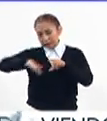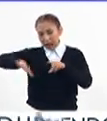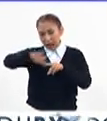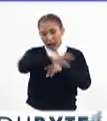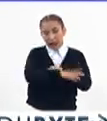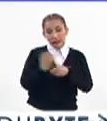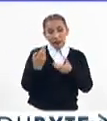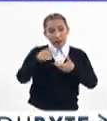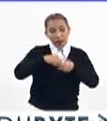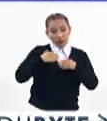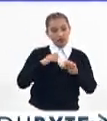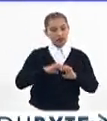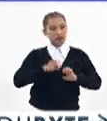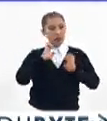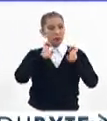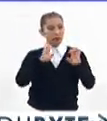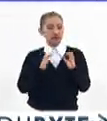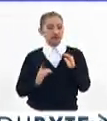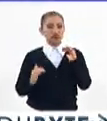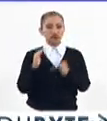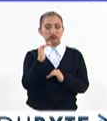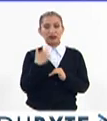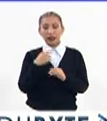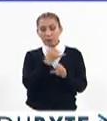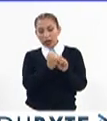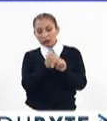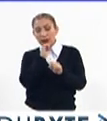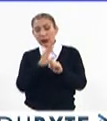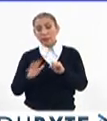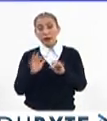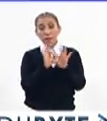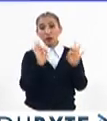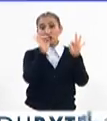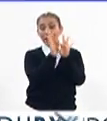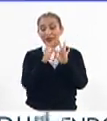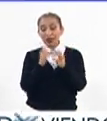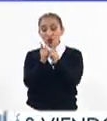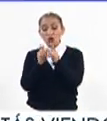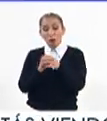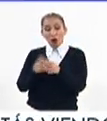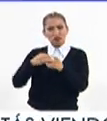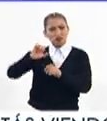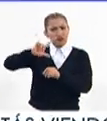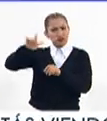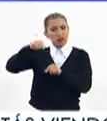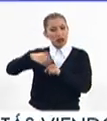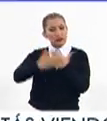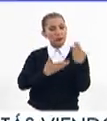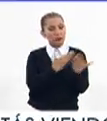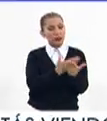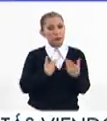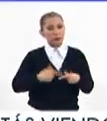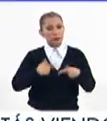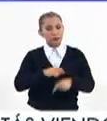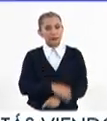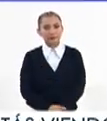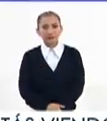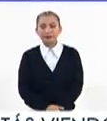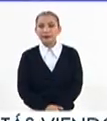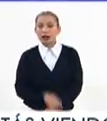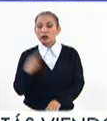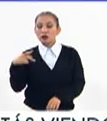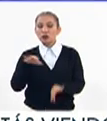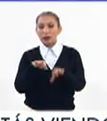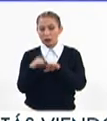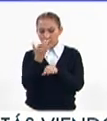que no solo incluía una élite de investigadores, sino que abarcaba a un importante colectivo de profesionales al servicio de la sociedad. La